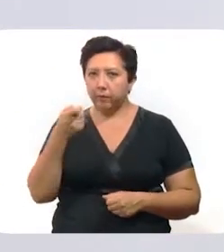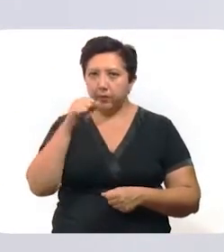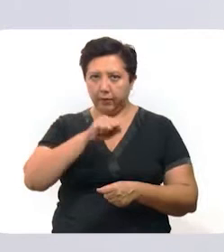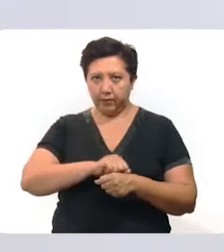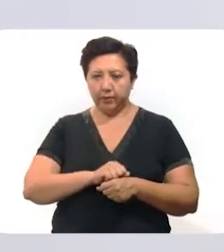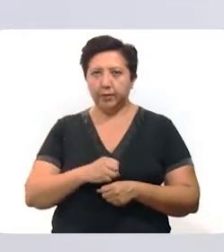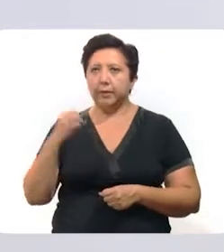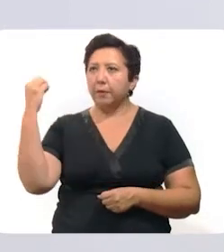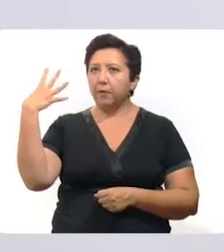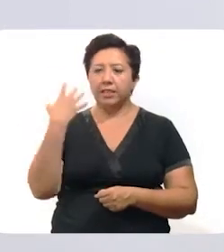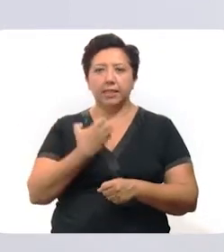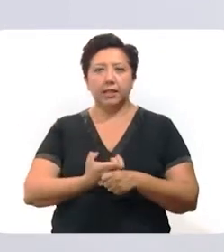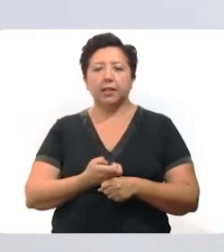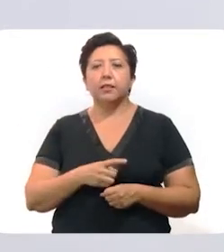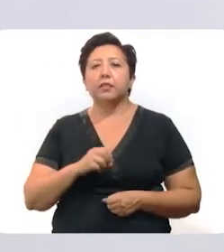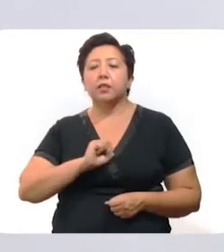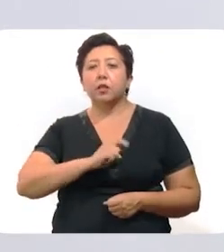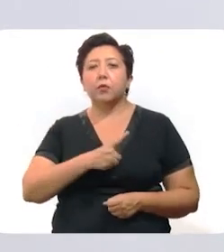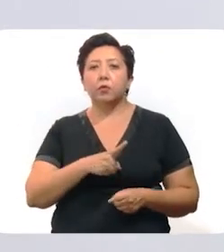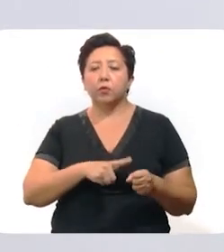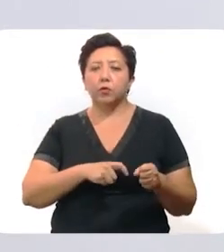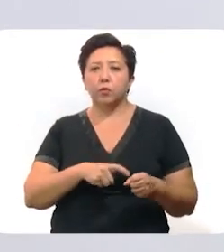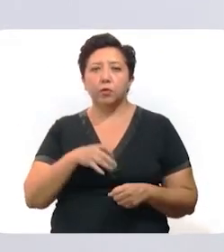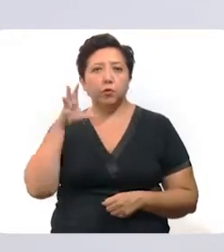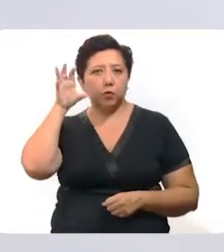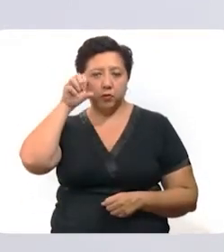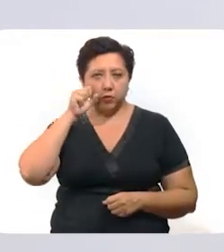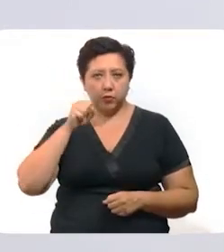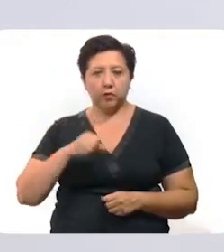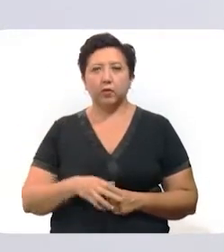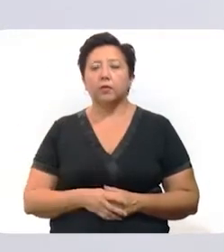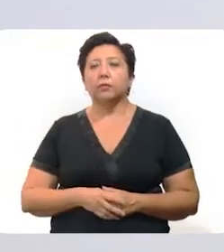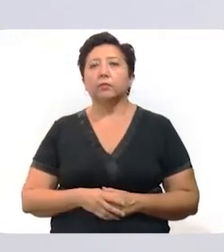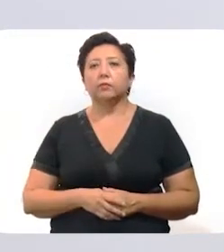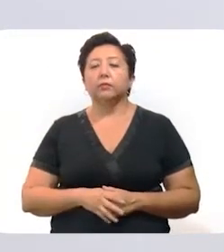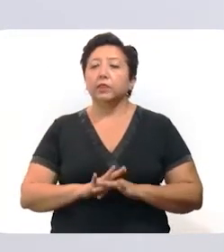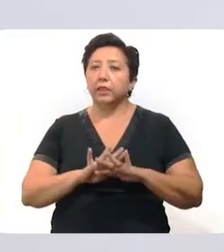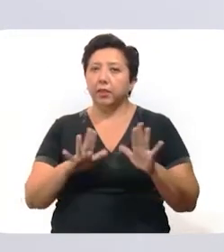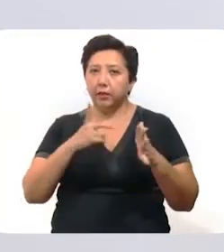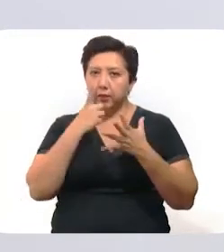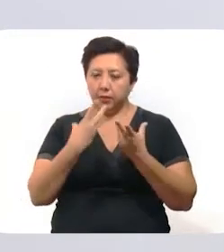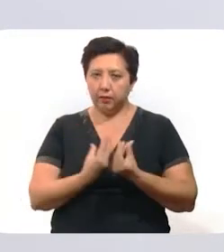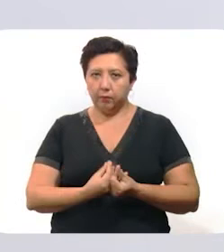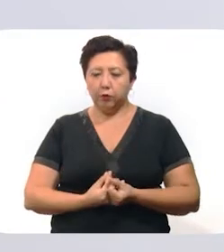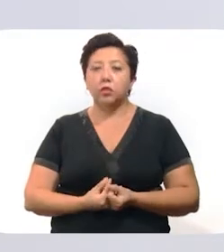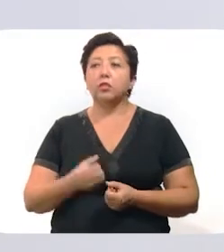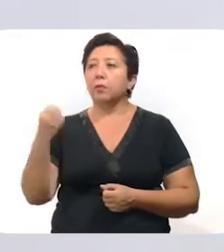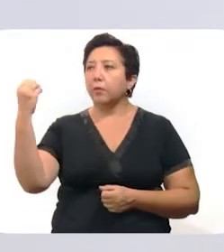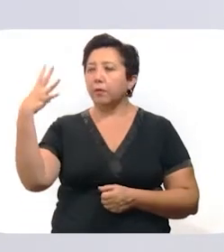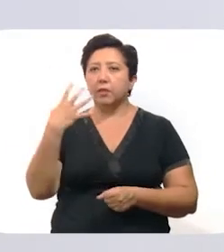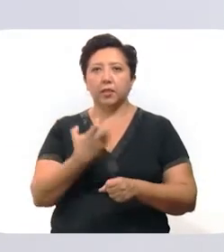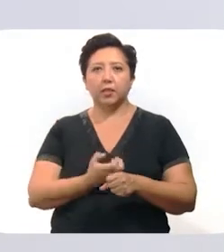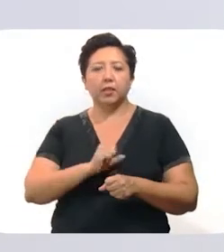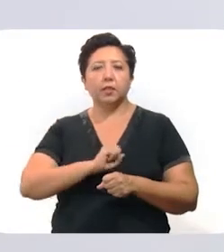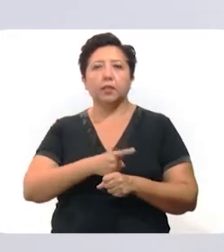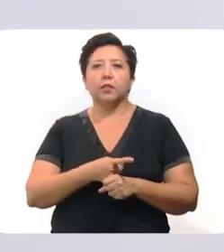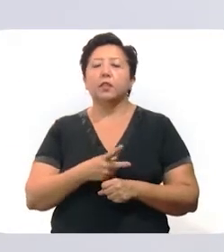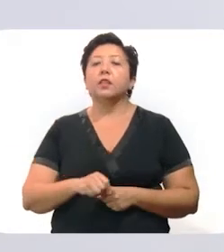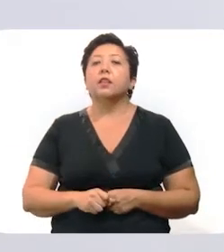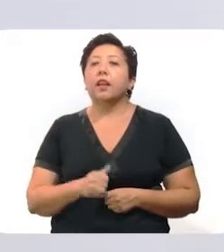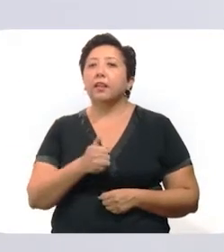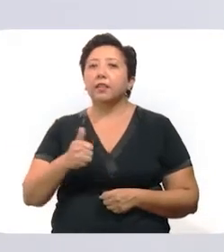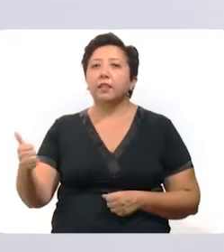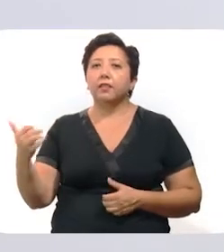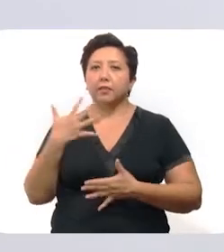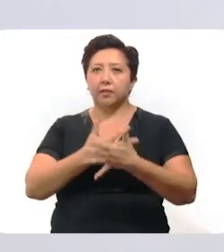indicadores semanales de nuestro semáforo estatal de salud marcan color naranja. Como hemos informado, el semáforo estatal de salud se va a dar a